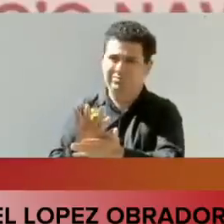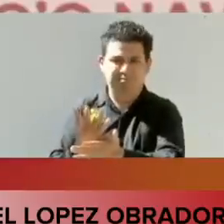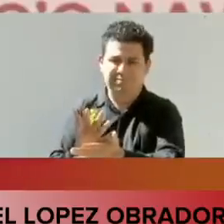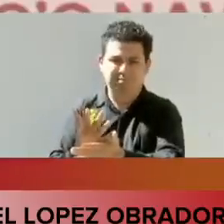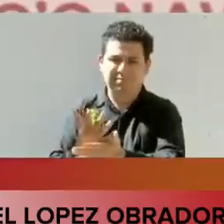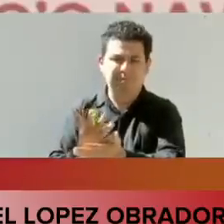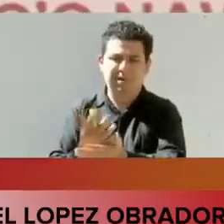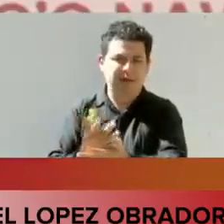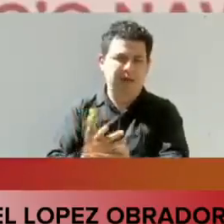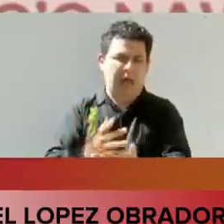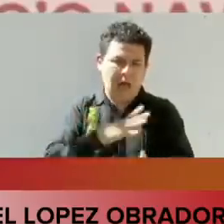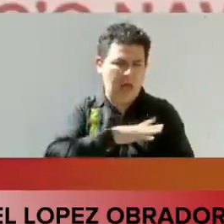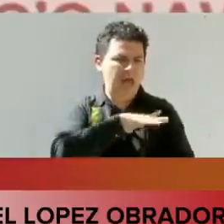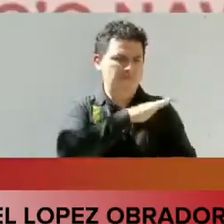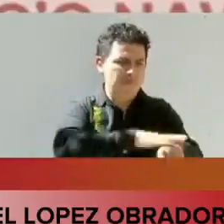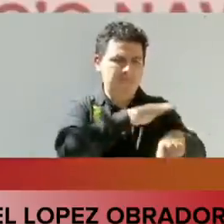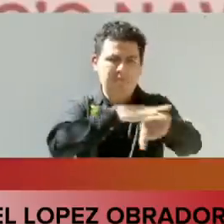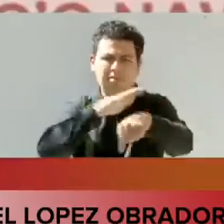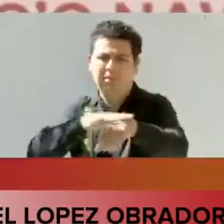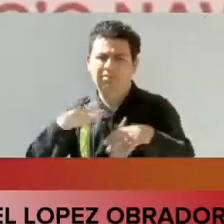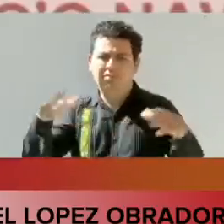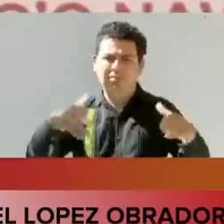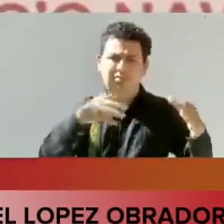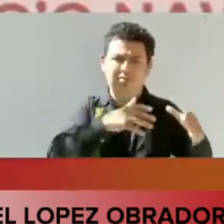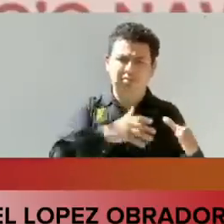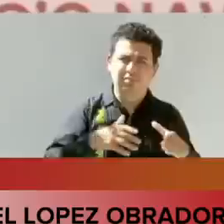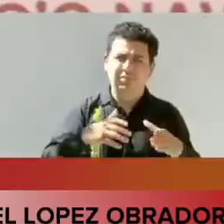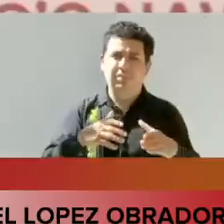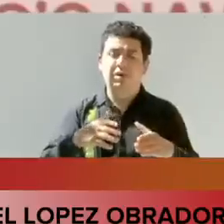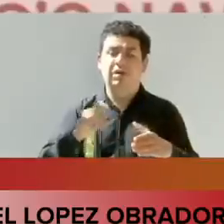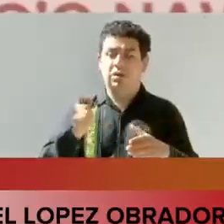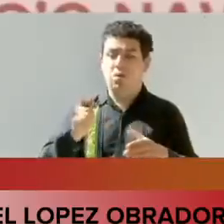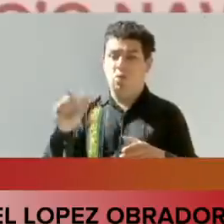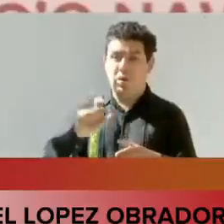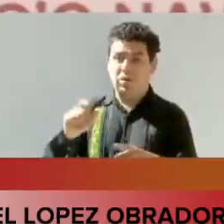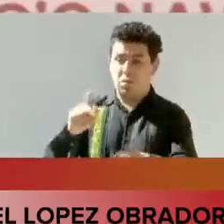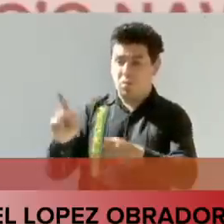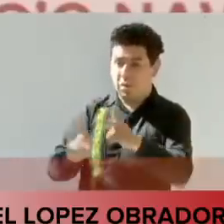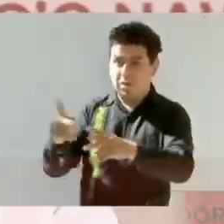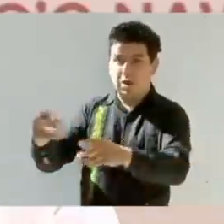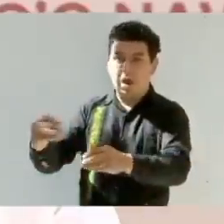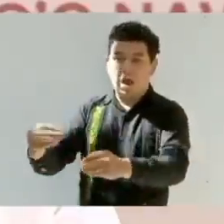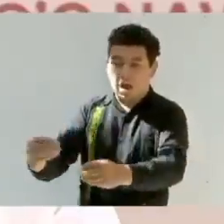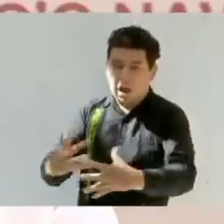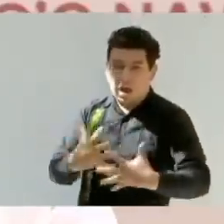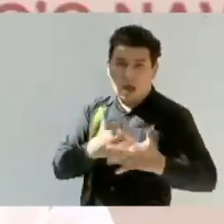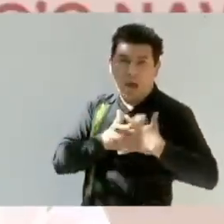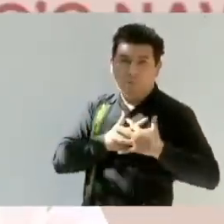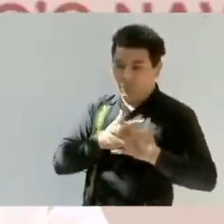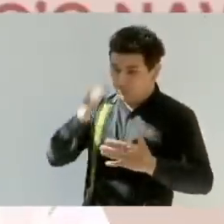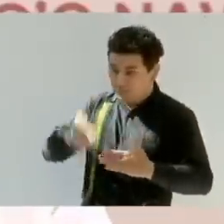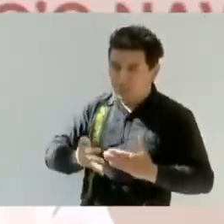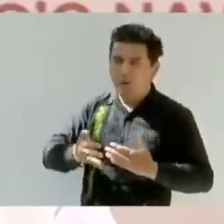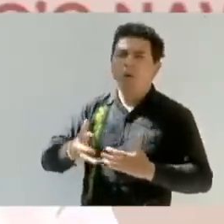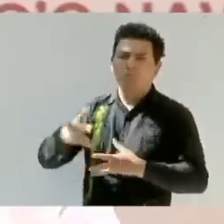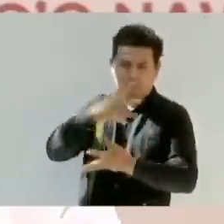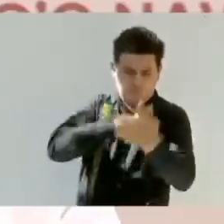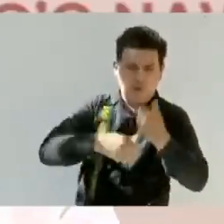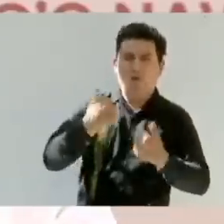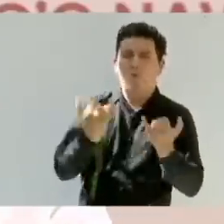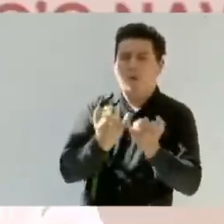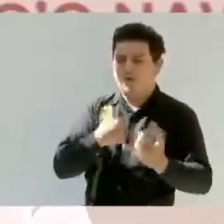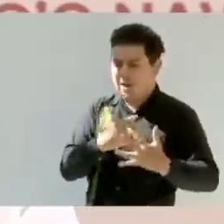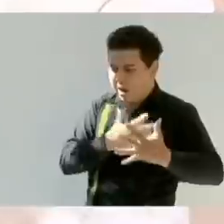como siempre digo, amor con amor se paga. No solo estamos identificados con el